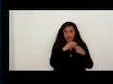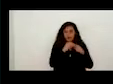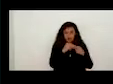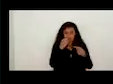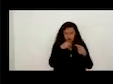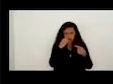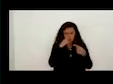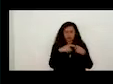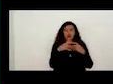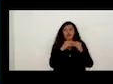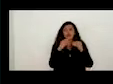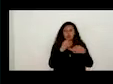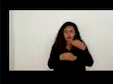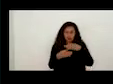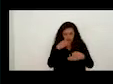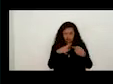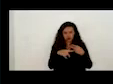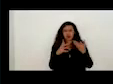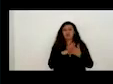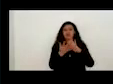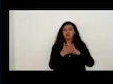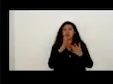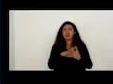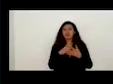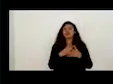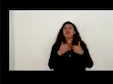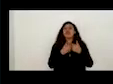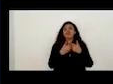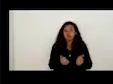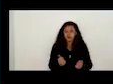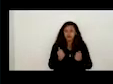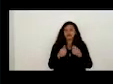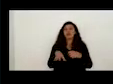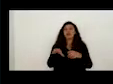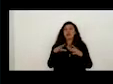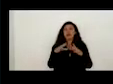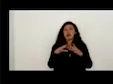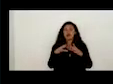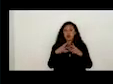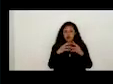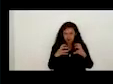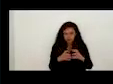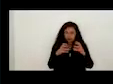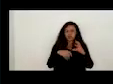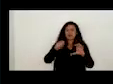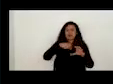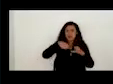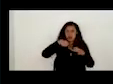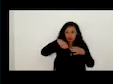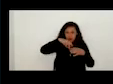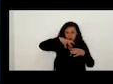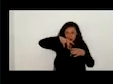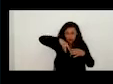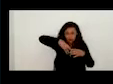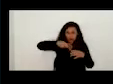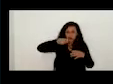frutas, tortillas, pan, papas, camote, sopa de pasta, leche, yogur, y son los